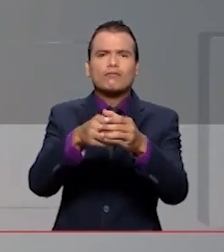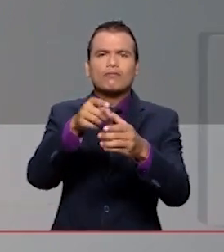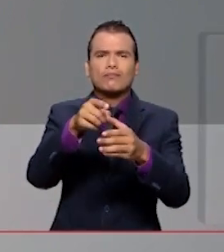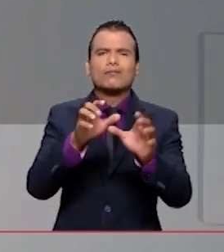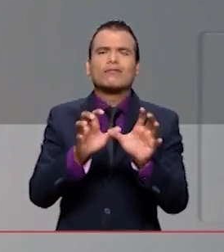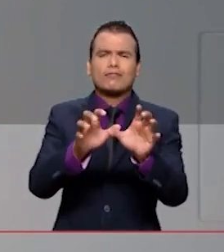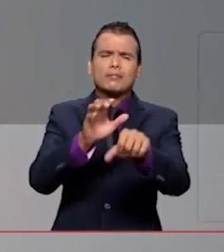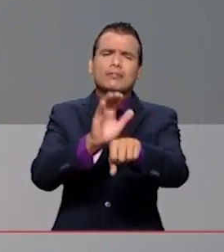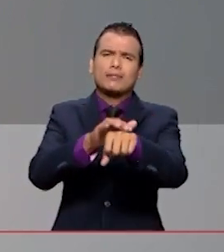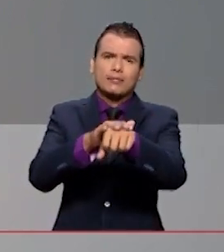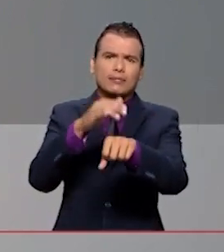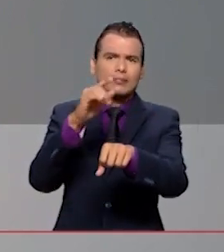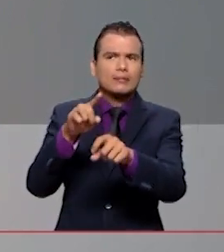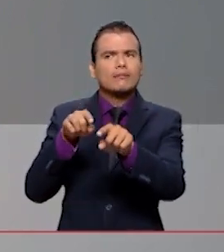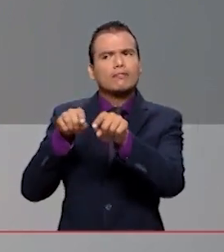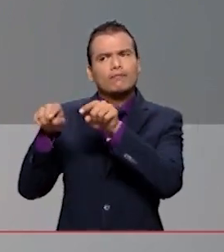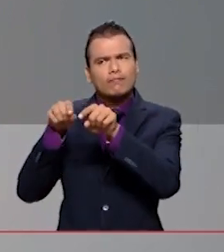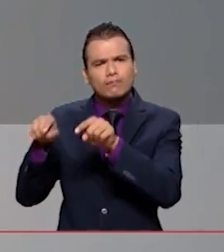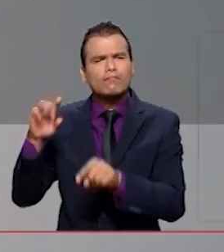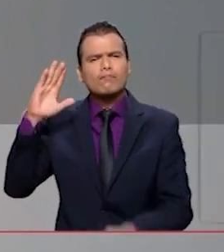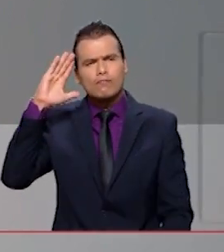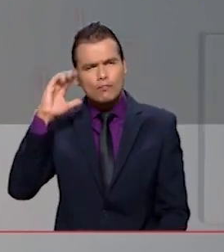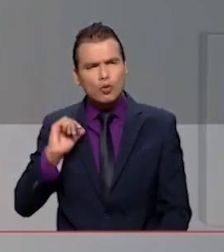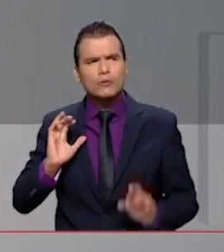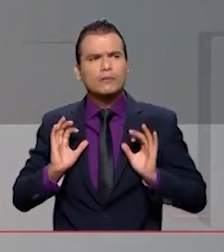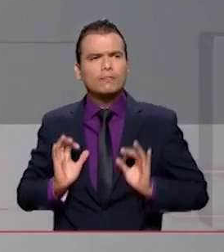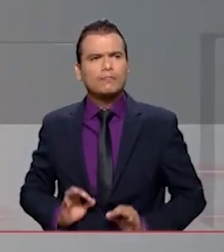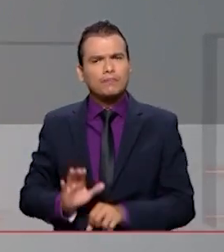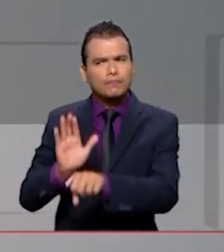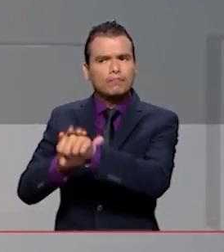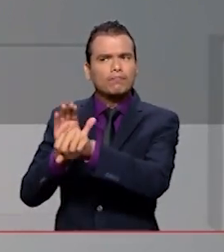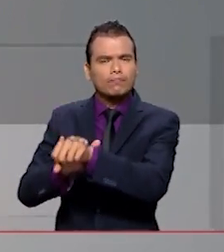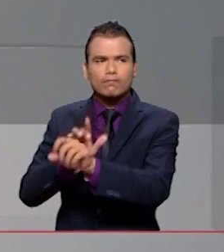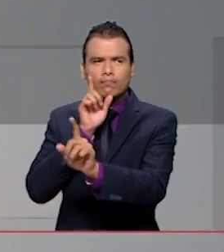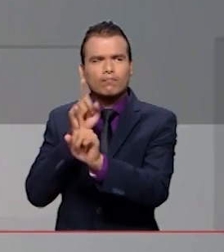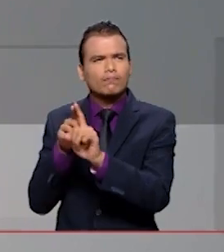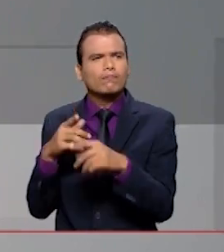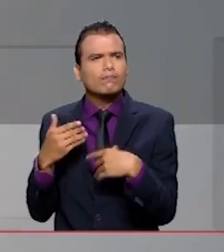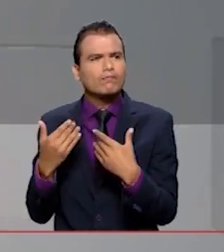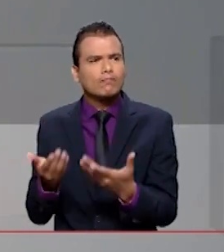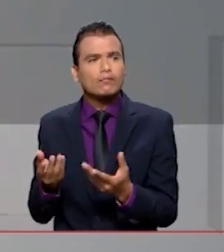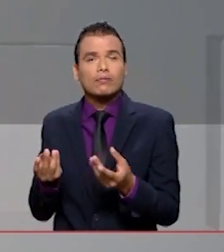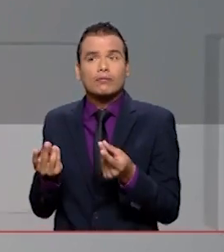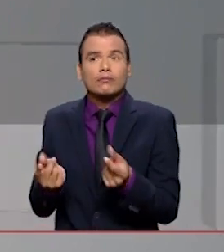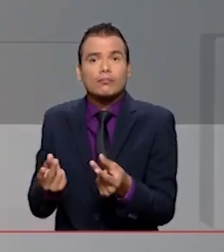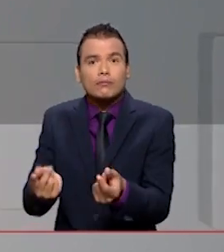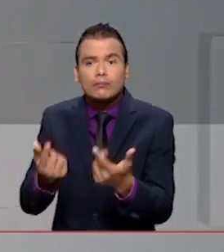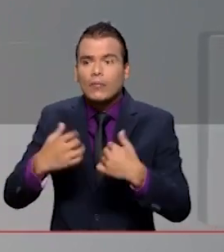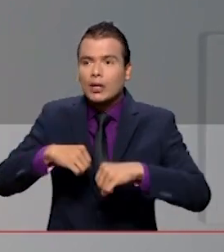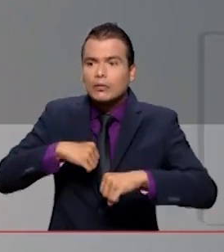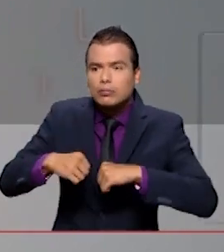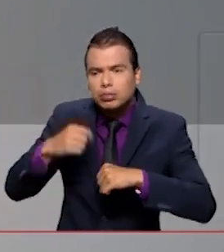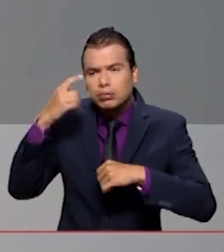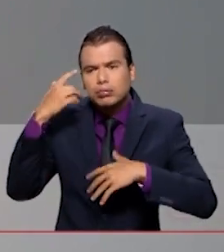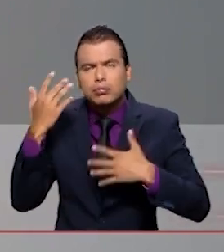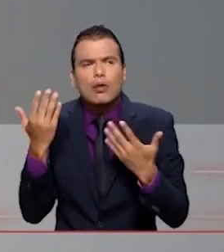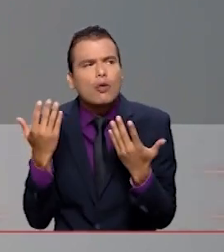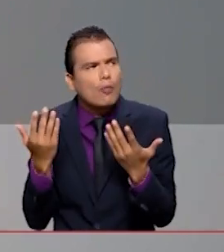Pueblo, a nuestras autoridades de policía y ejército, para que rápidamente pues, se tomen acciones